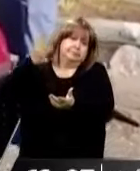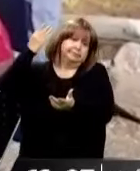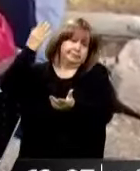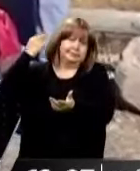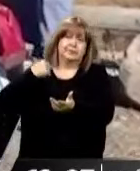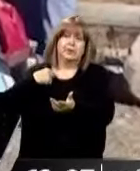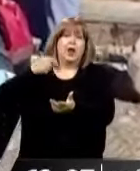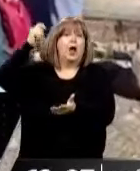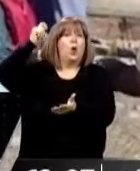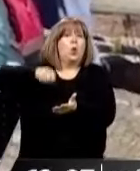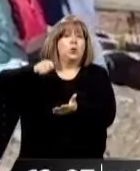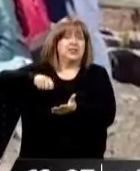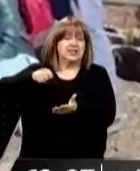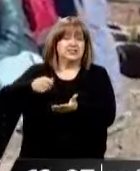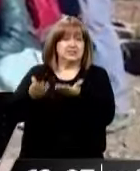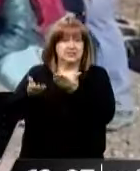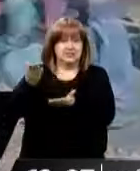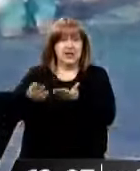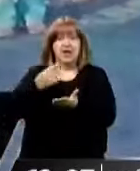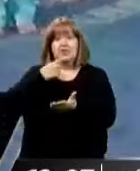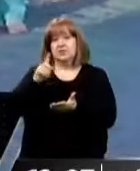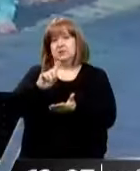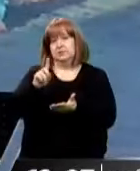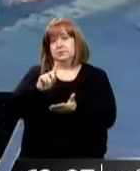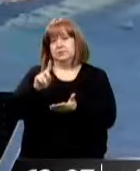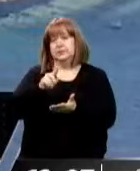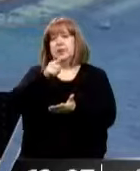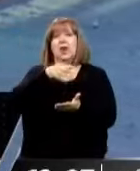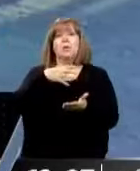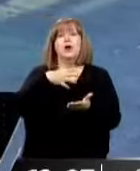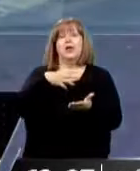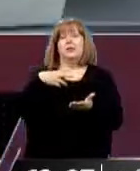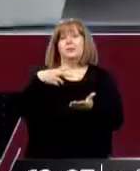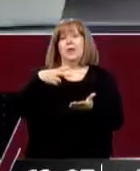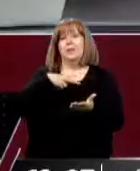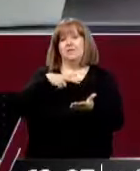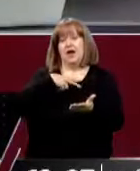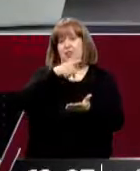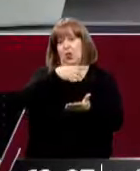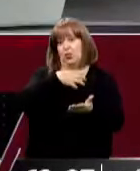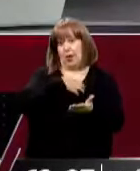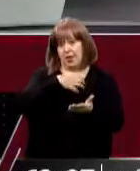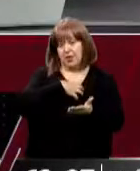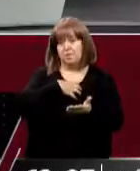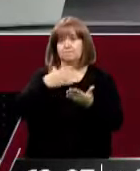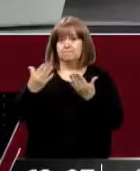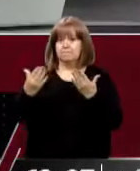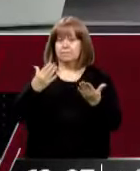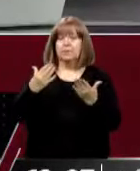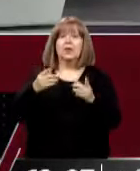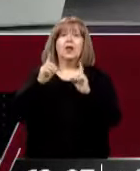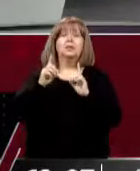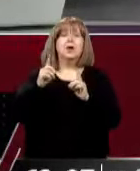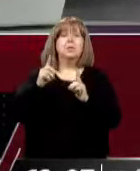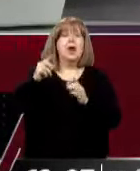hay un propietario privado y en el otro hay derechos mineros también reclamados por privados. Incluso hay sentencia de la Suprema Corte de Justicia de